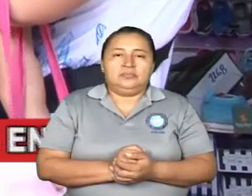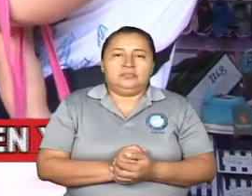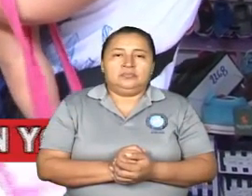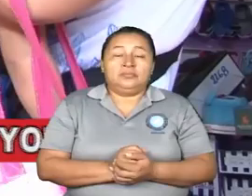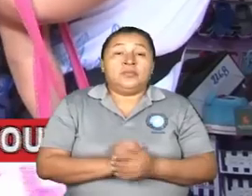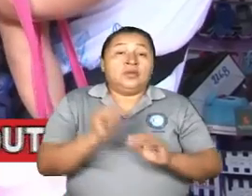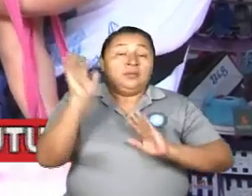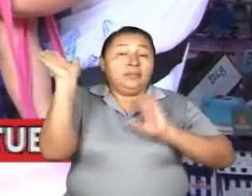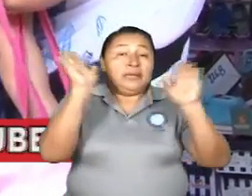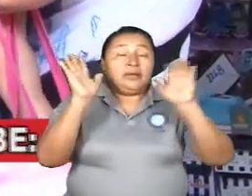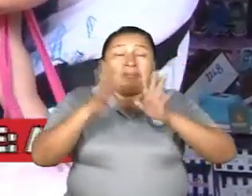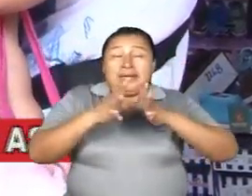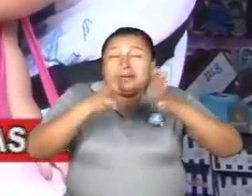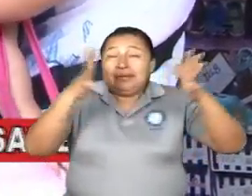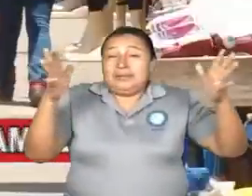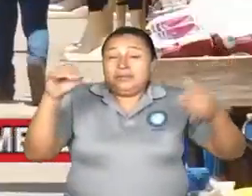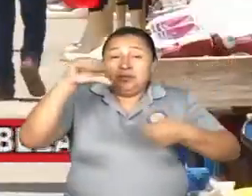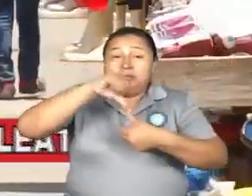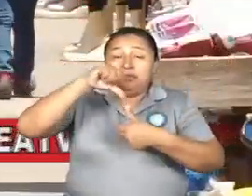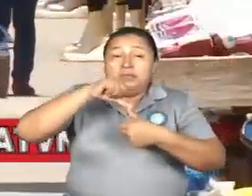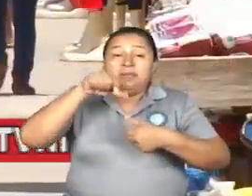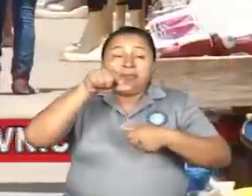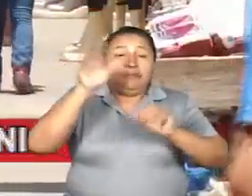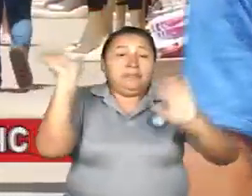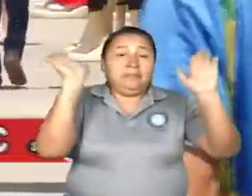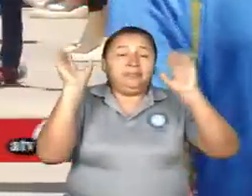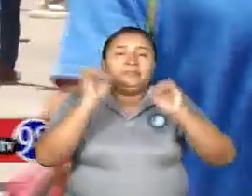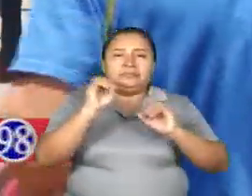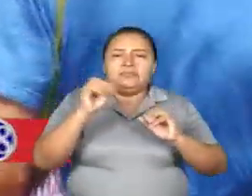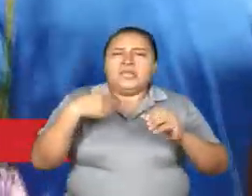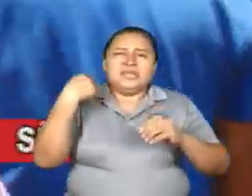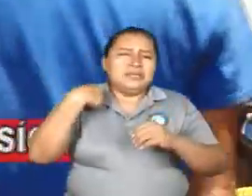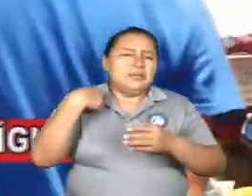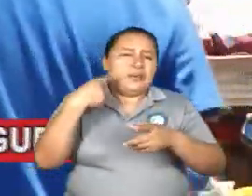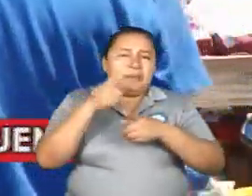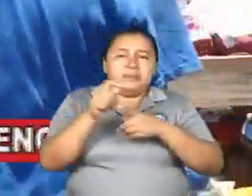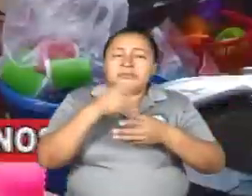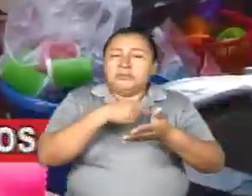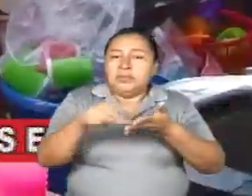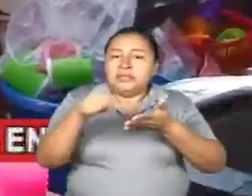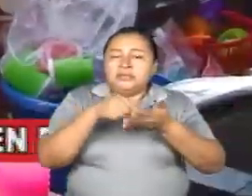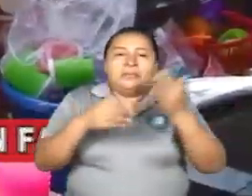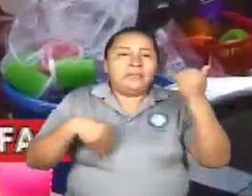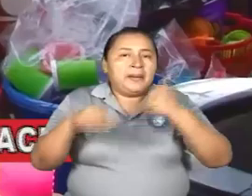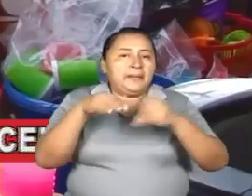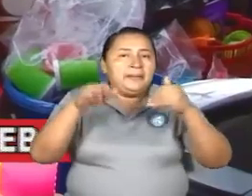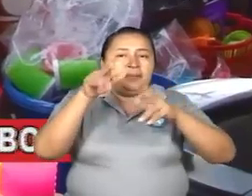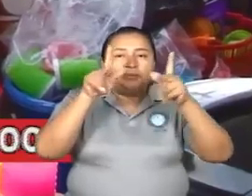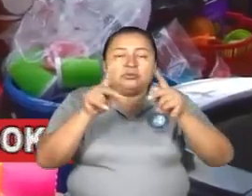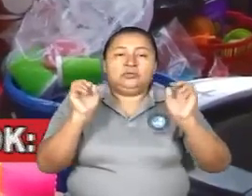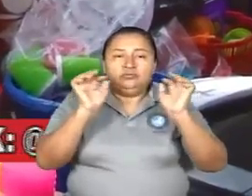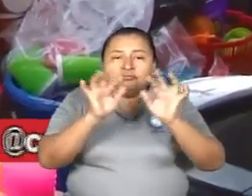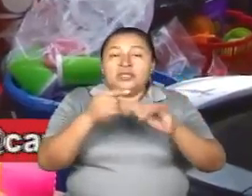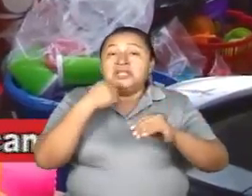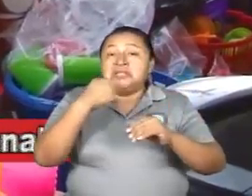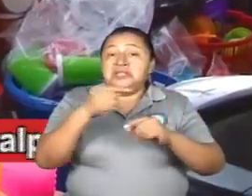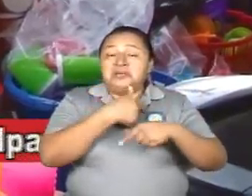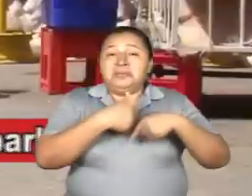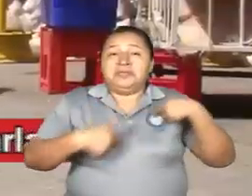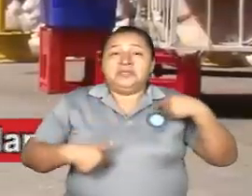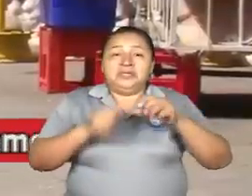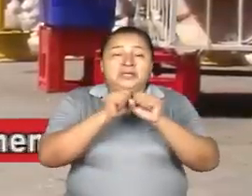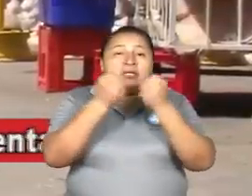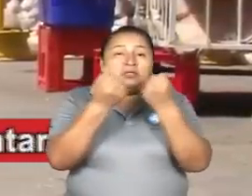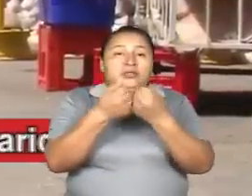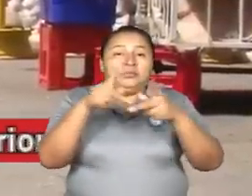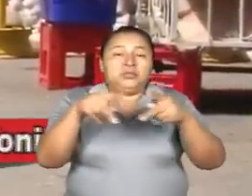El mercado más grande de Centroamérica, el mercado oriental, recupera cada semana la afluencia de compradores, señaló el presidente de la Asociación de